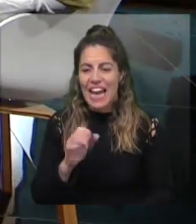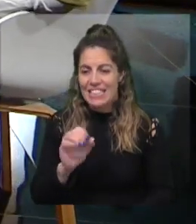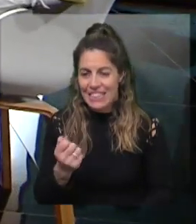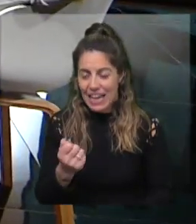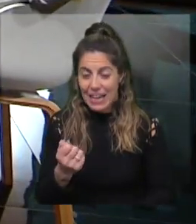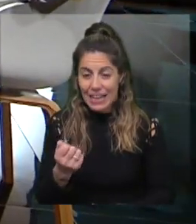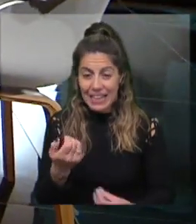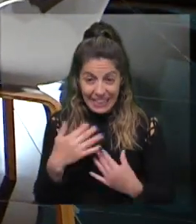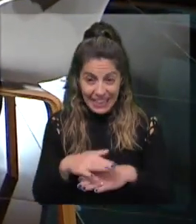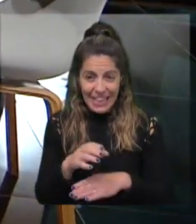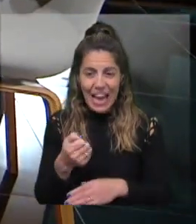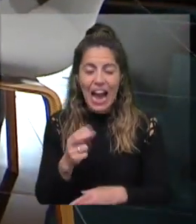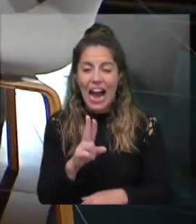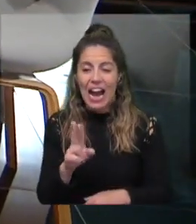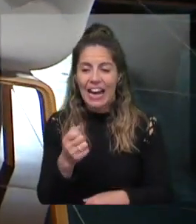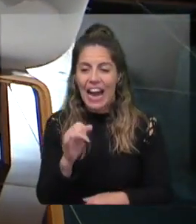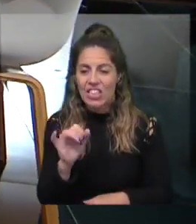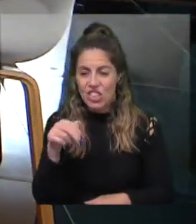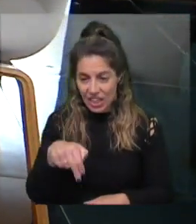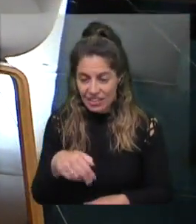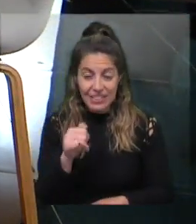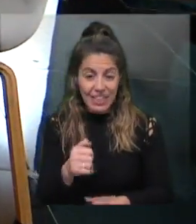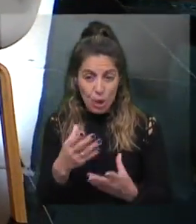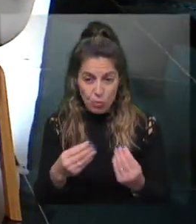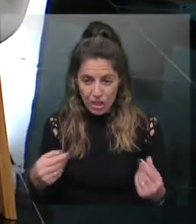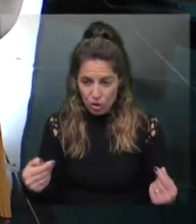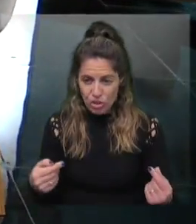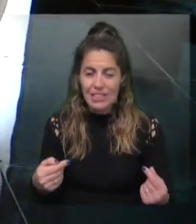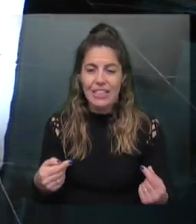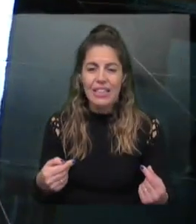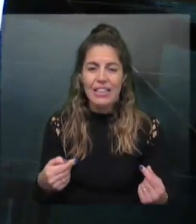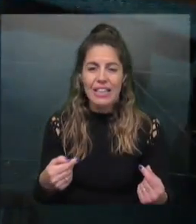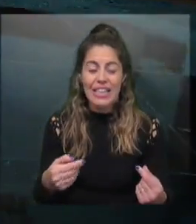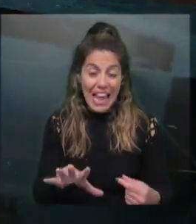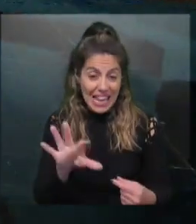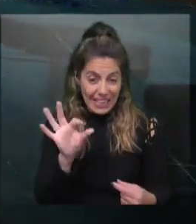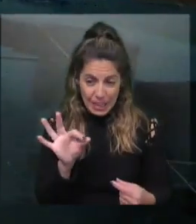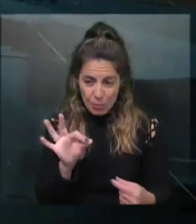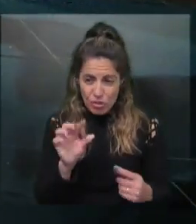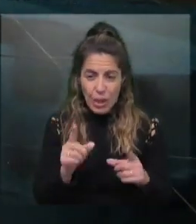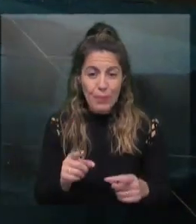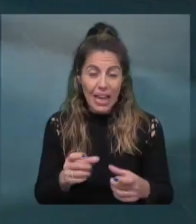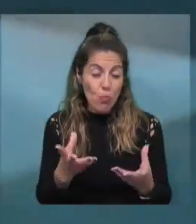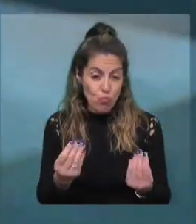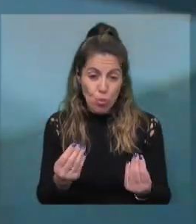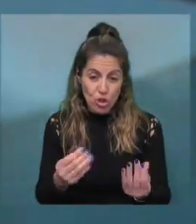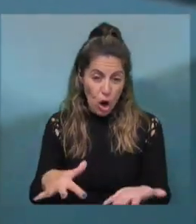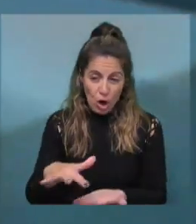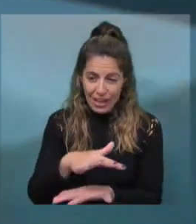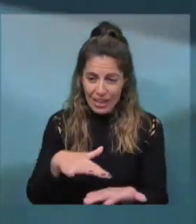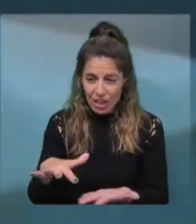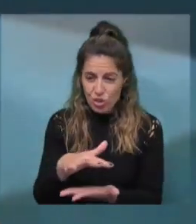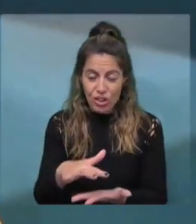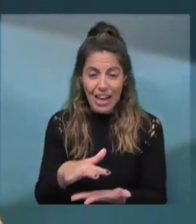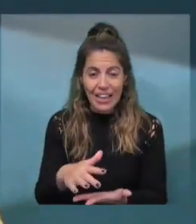arrayán, es una que tiene muchos reportes. Entonces, de esta forma es que la elegimos, además de que era muy abundante en la zona y algo que era